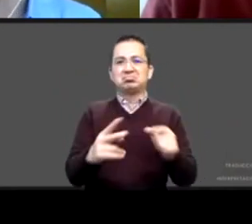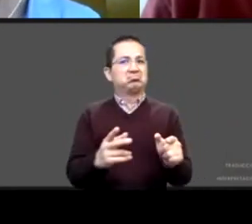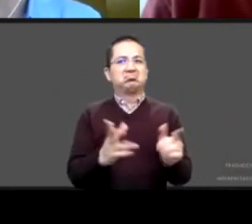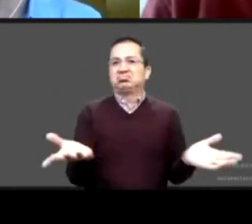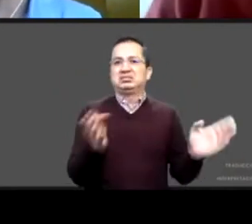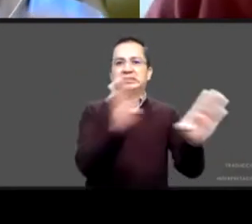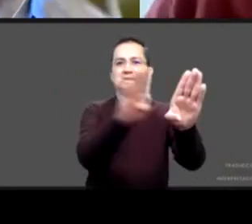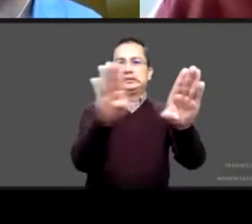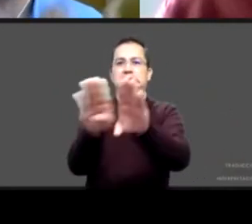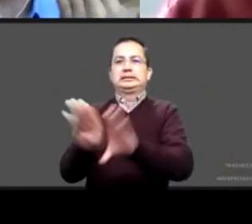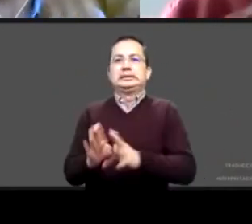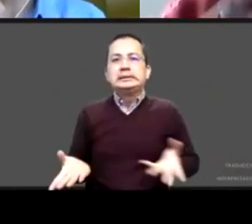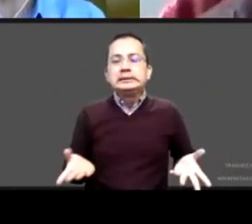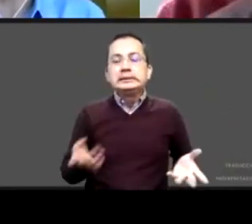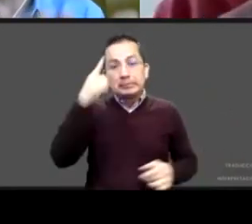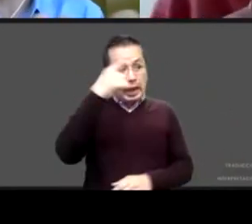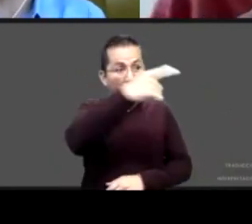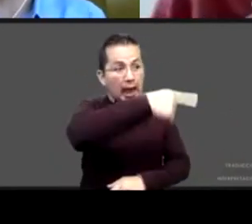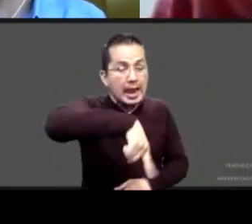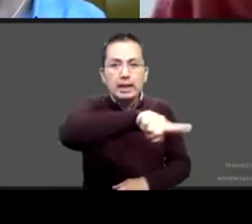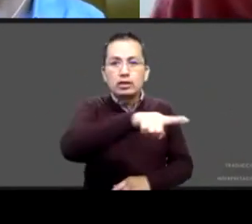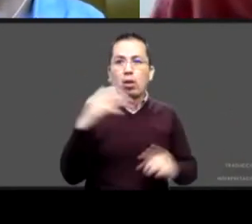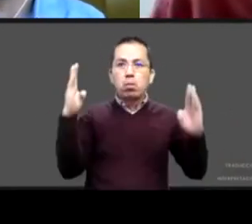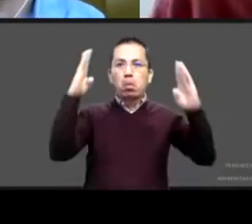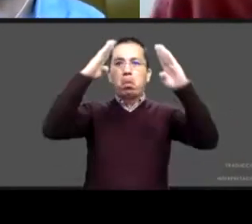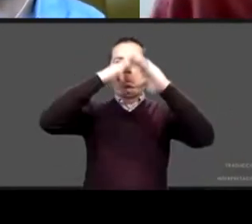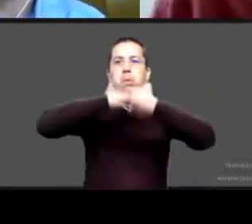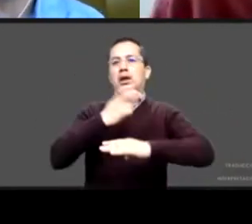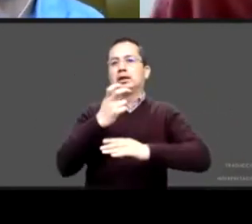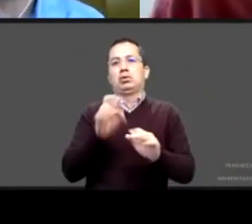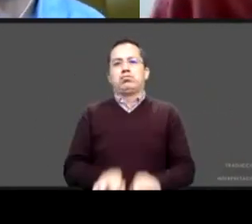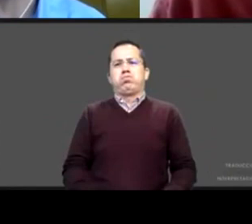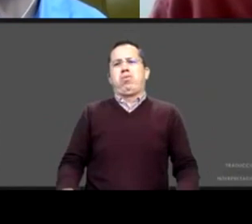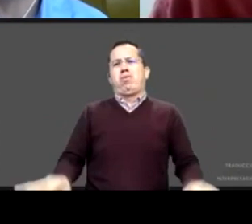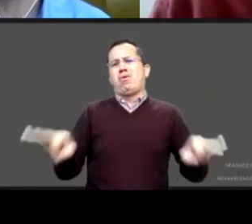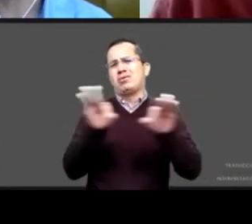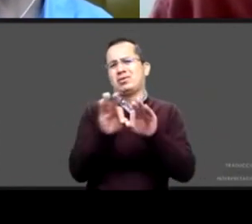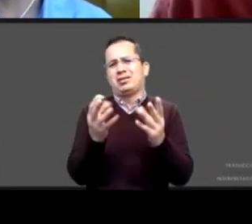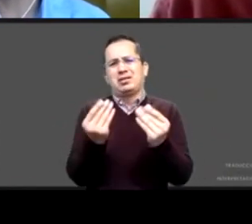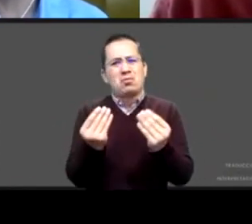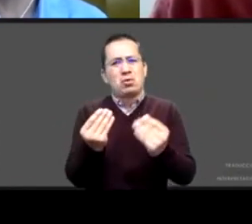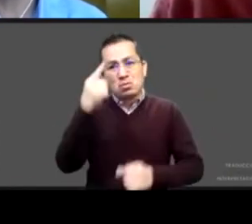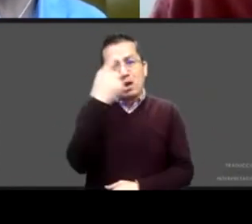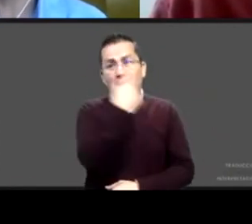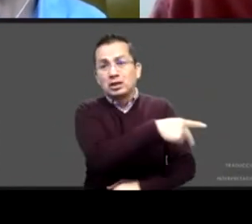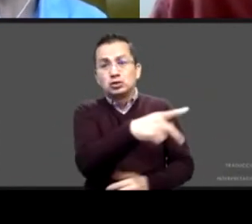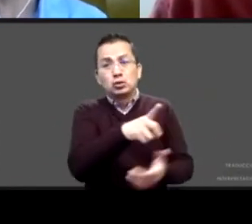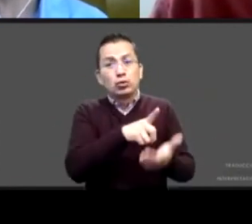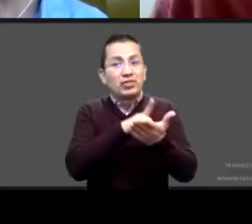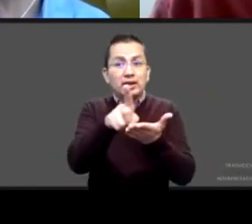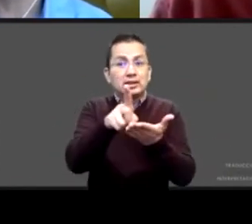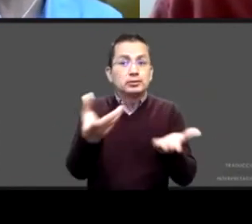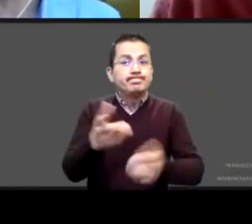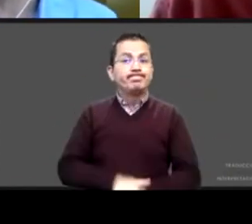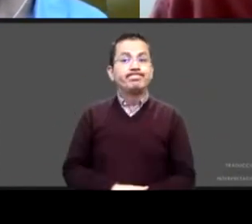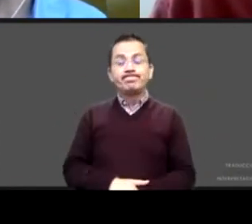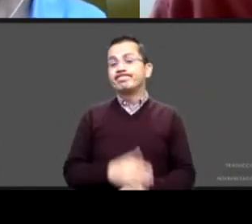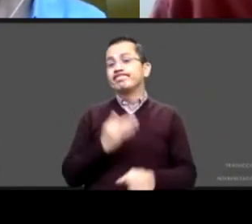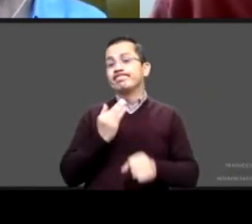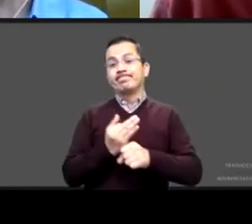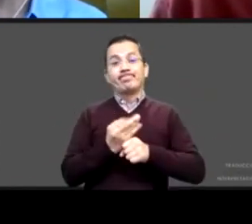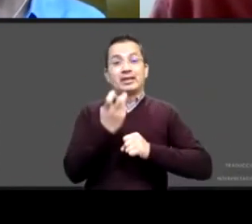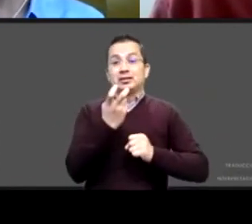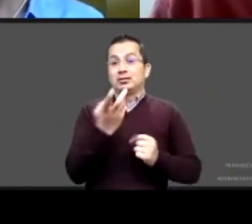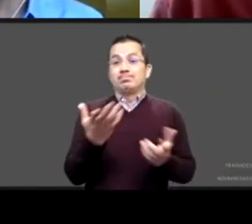súper importante que poder ejercer como un derecho. Estamos cerrando. Muchísimas gracias,